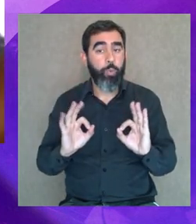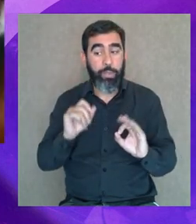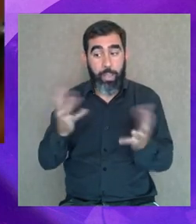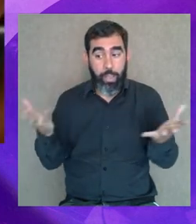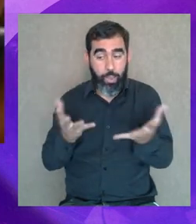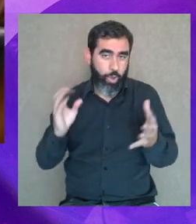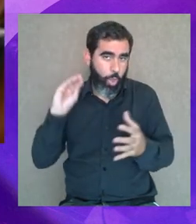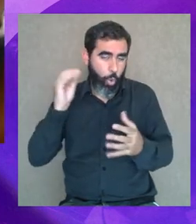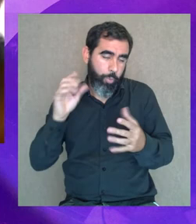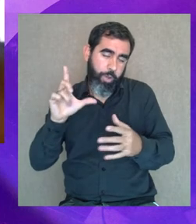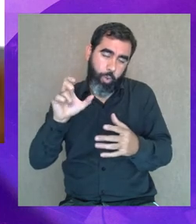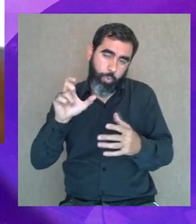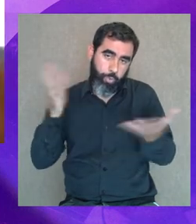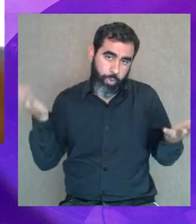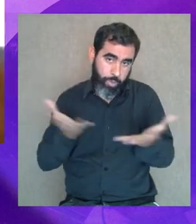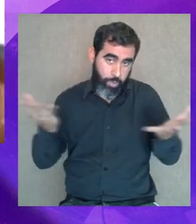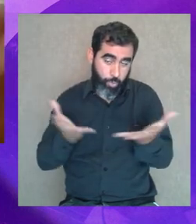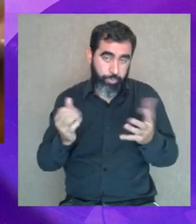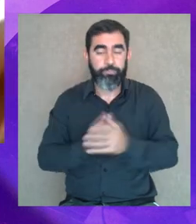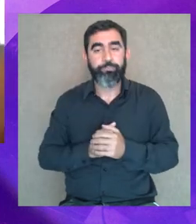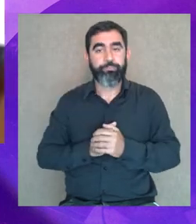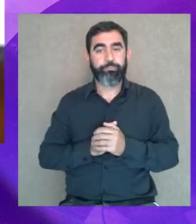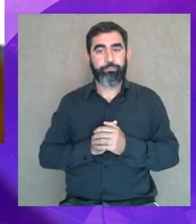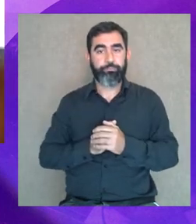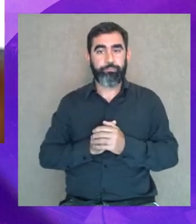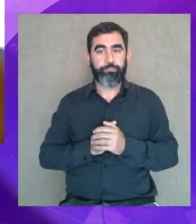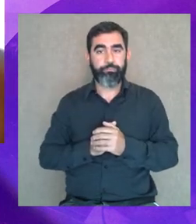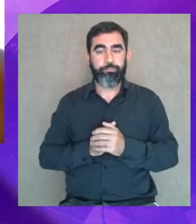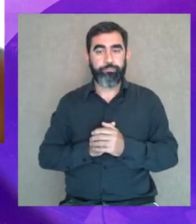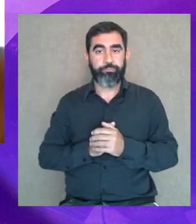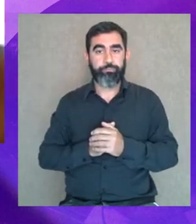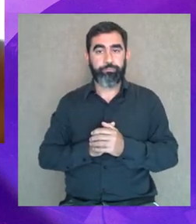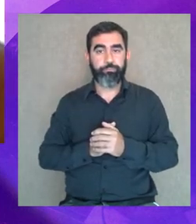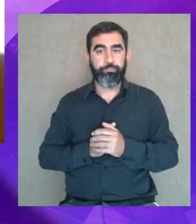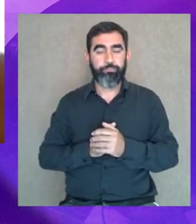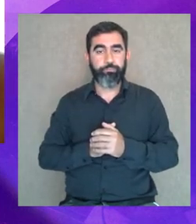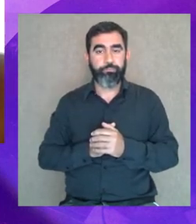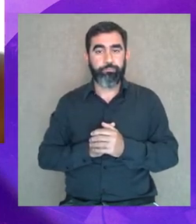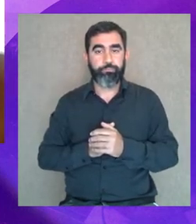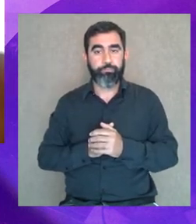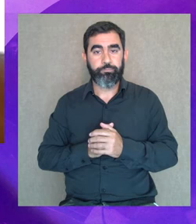mujeres de esta generación de esta generación está clara no se viene a crearlo y no